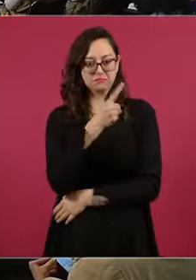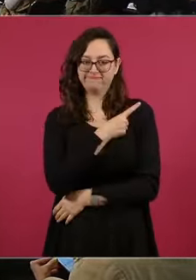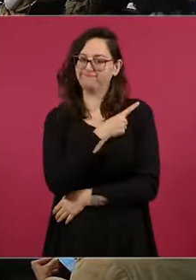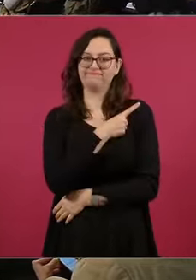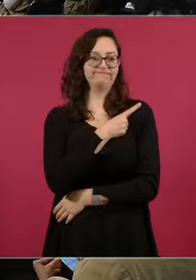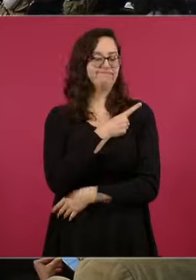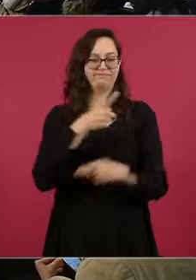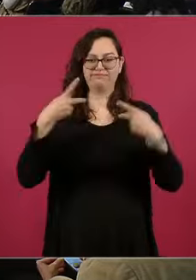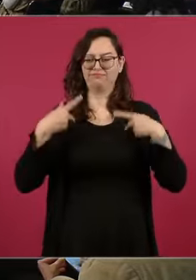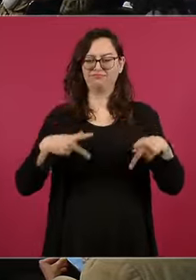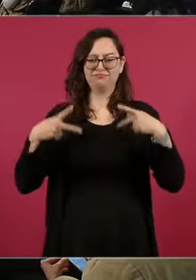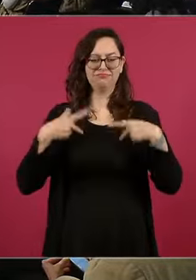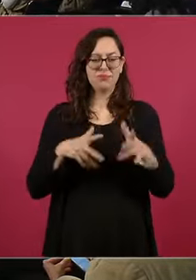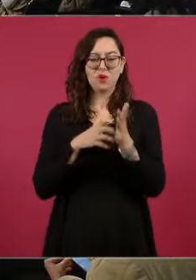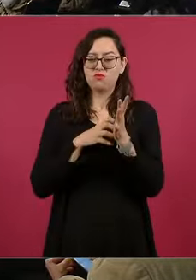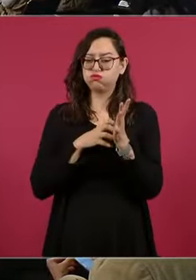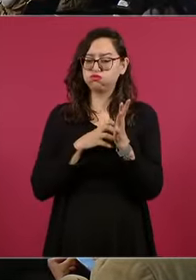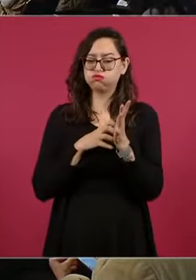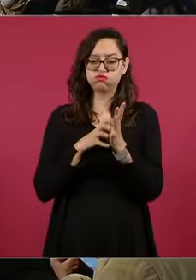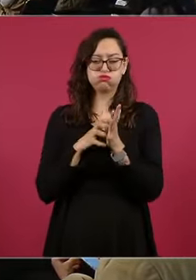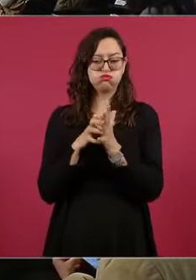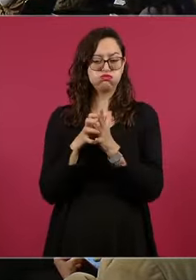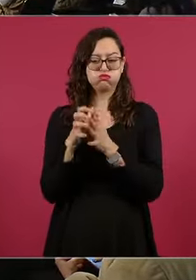de mucha gente.